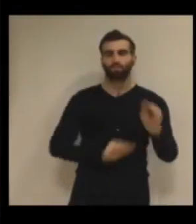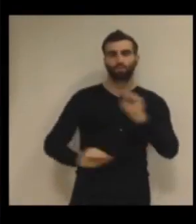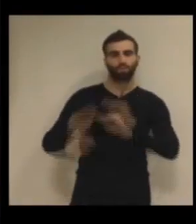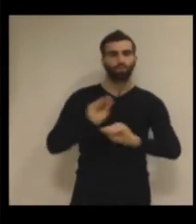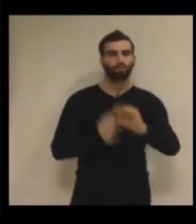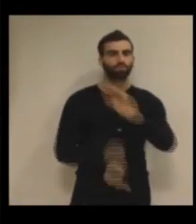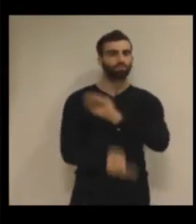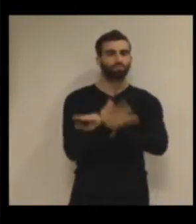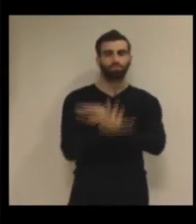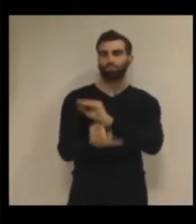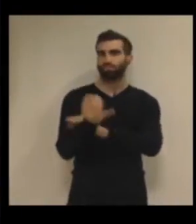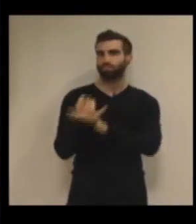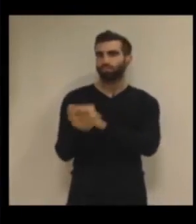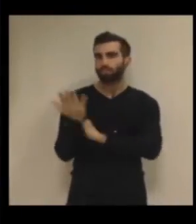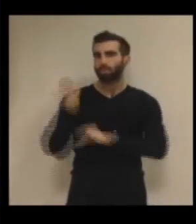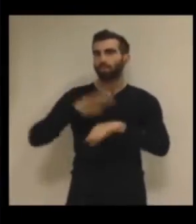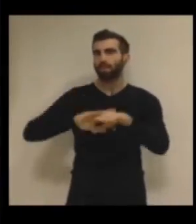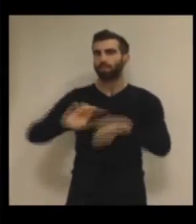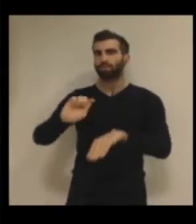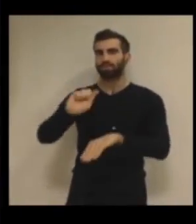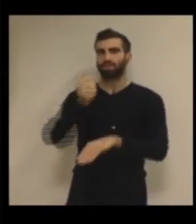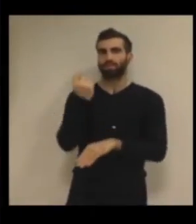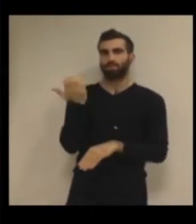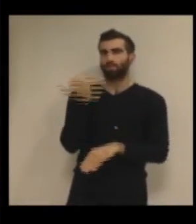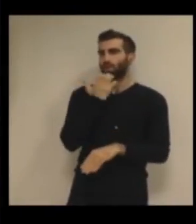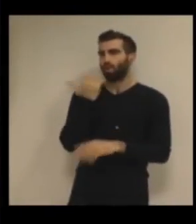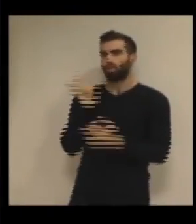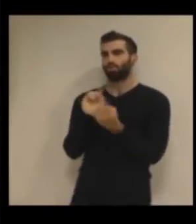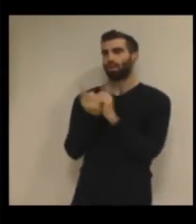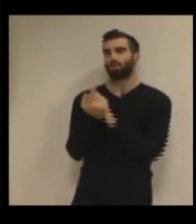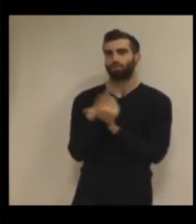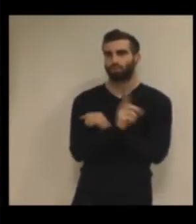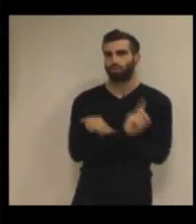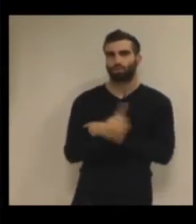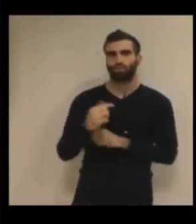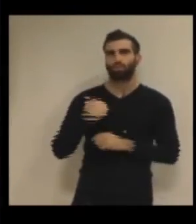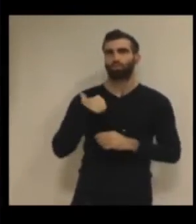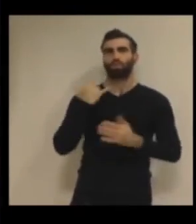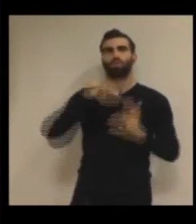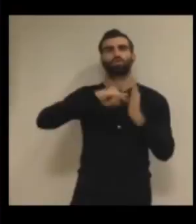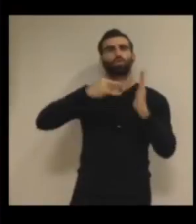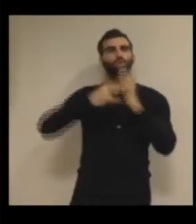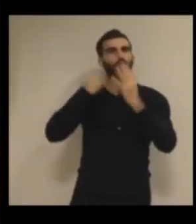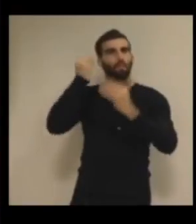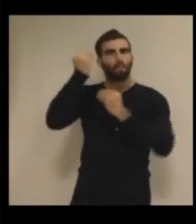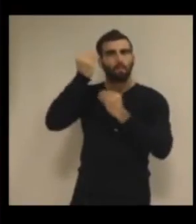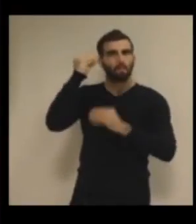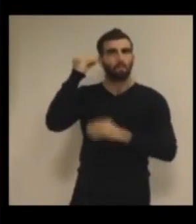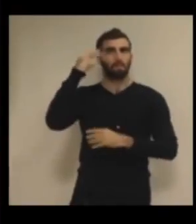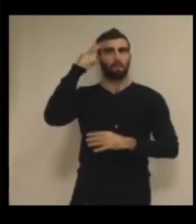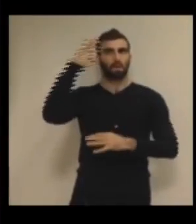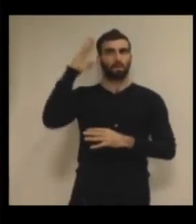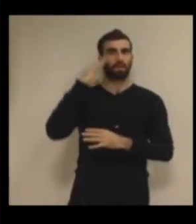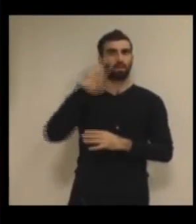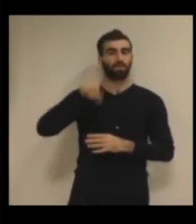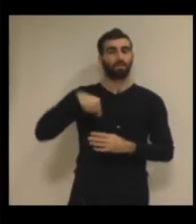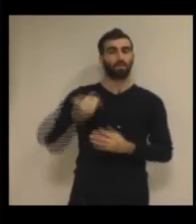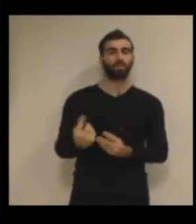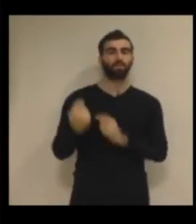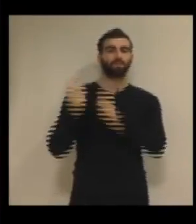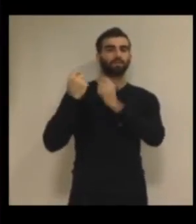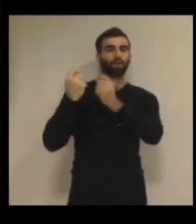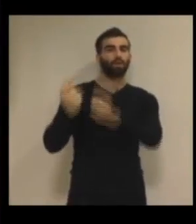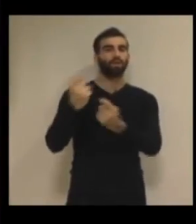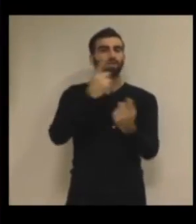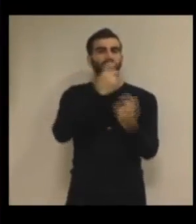para ello. O sea, no hacer un poco lo contrario. Yo me imagino una solución y te la impongo, te la aplico a lo que yo considero que son tus